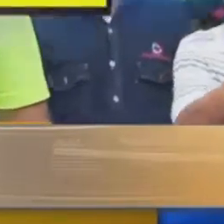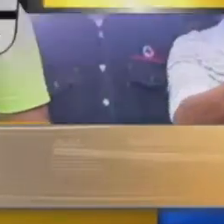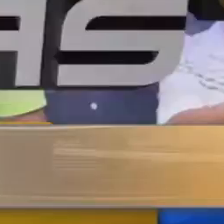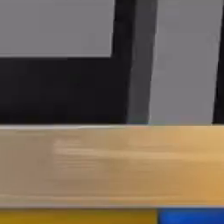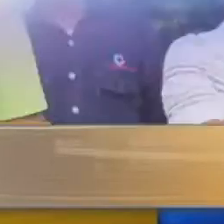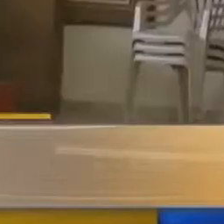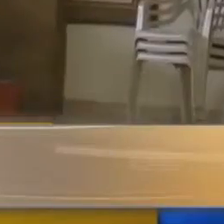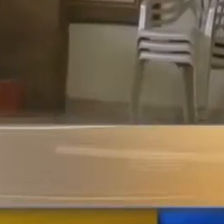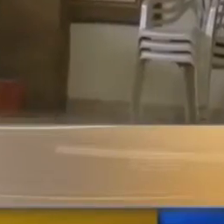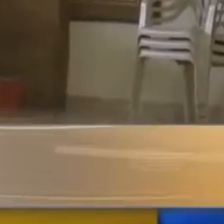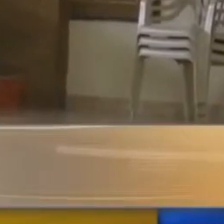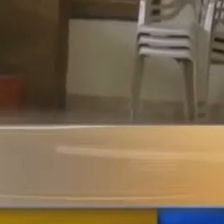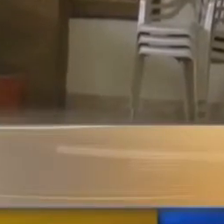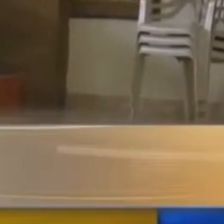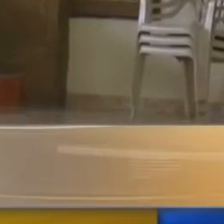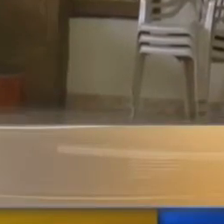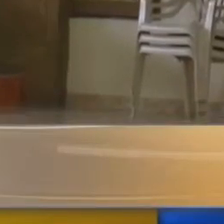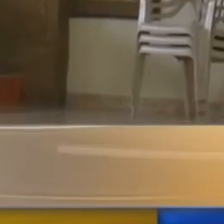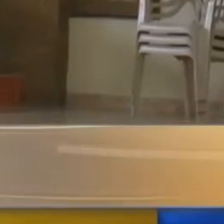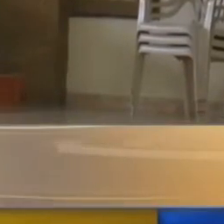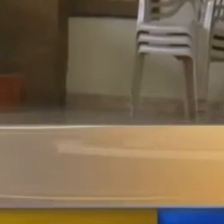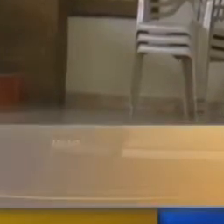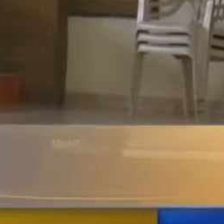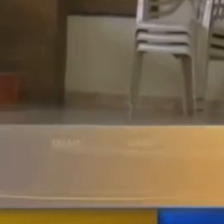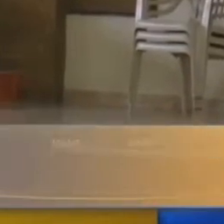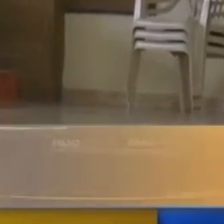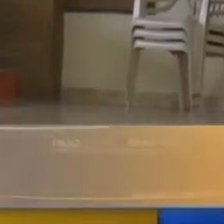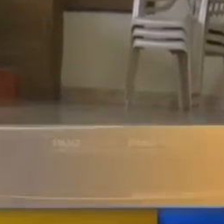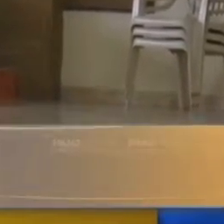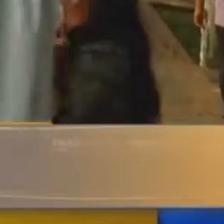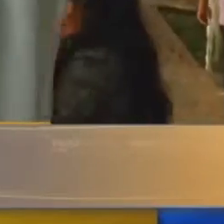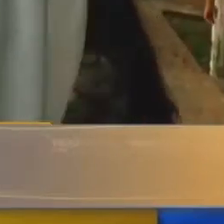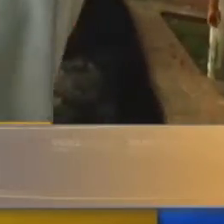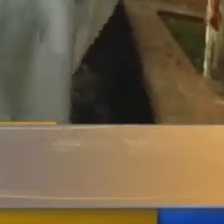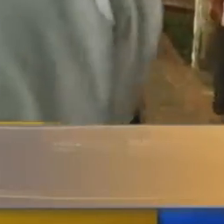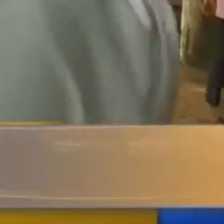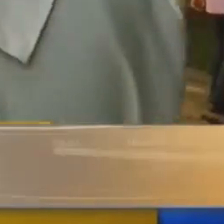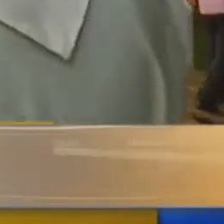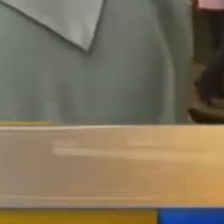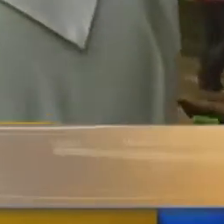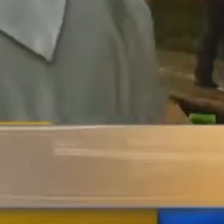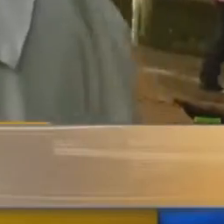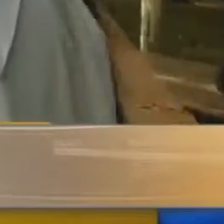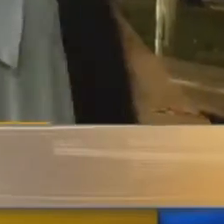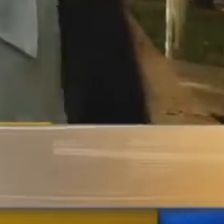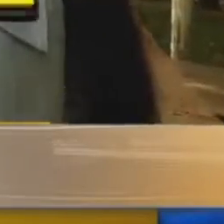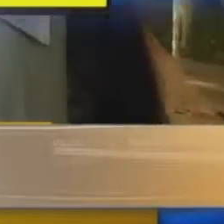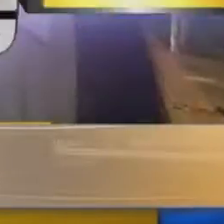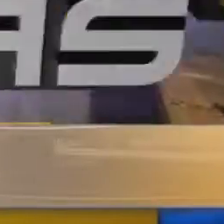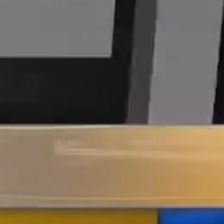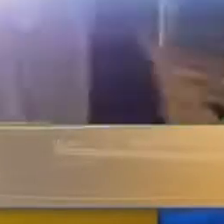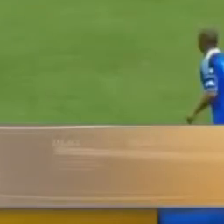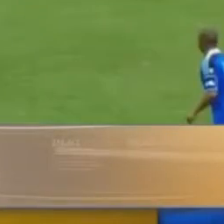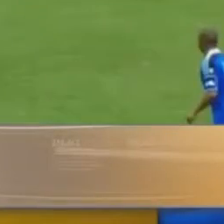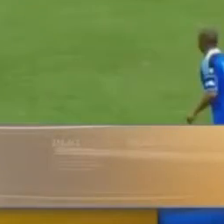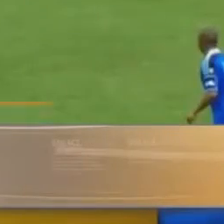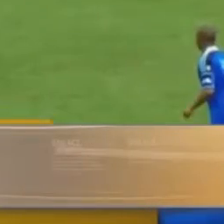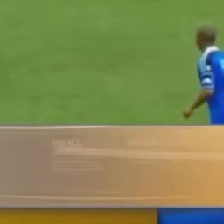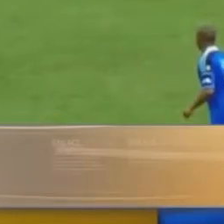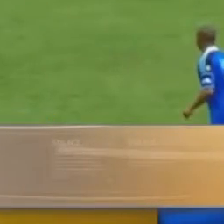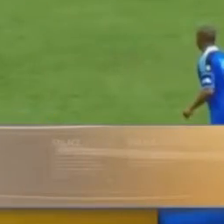7. Conductores de vehículos de servicio público, servicio especial y carga pesada celebraron el Día de la Virgen del Carmen. En